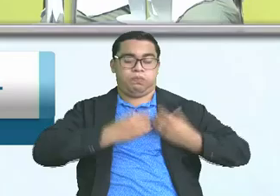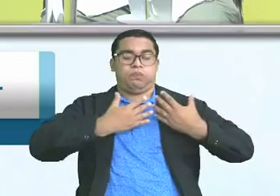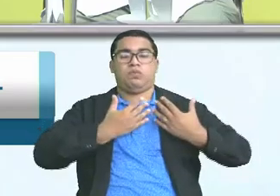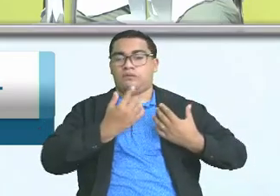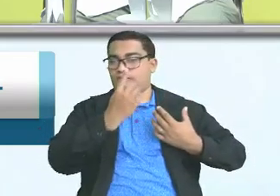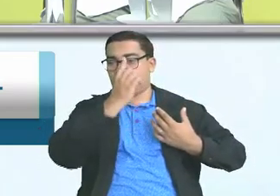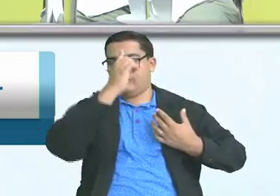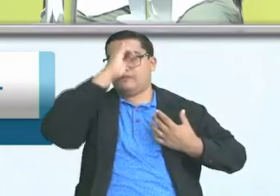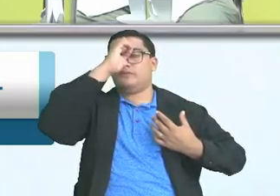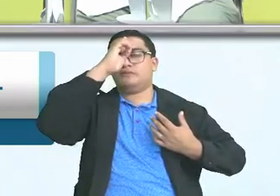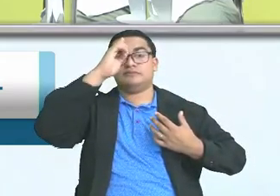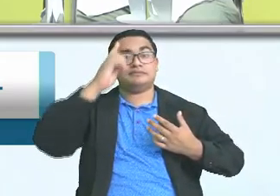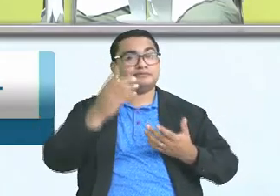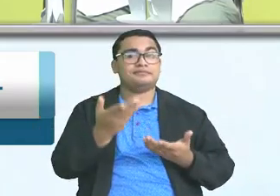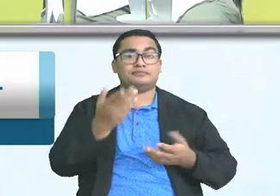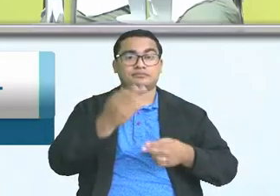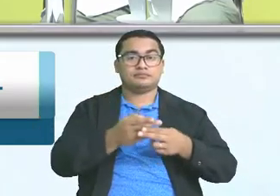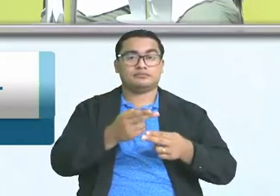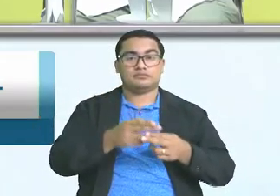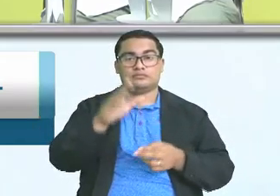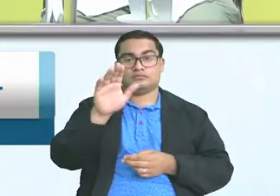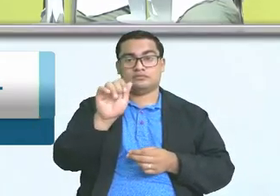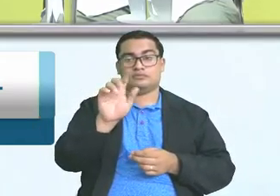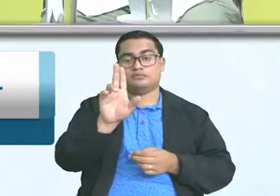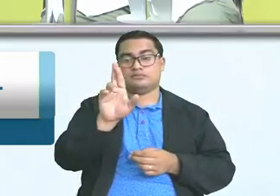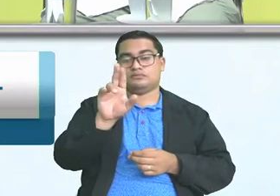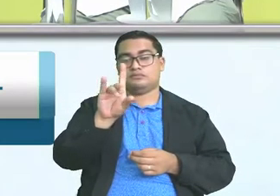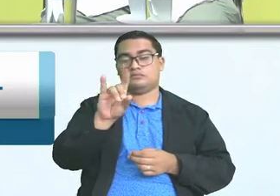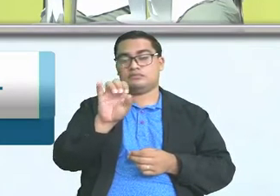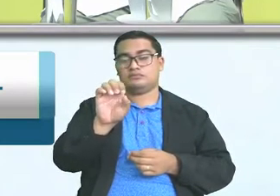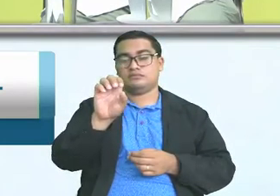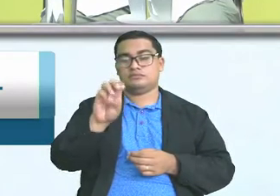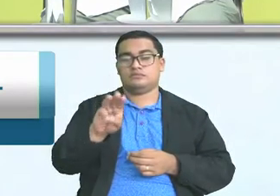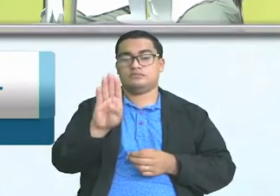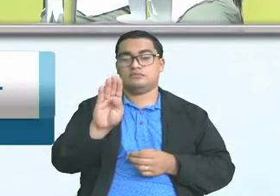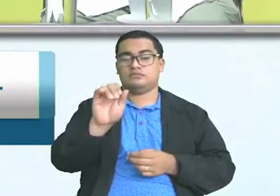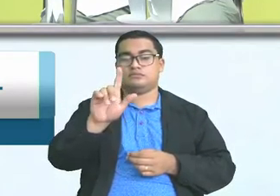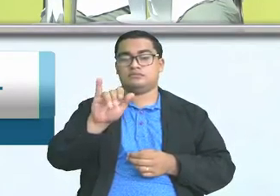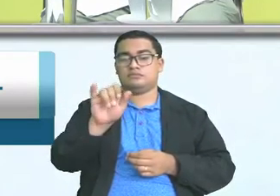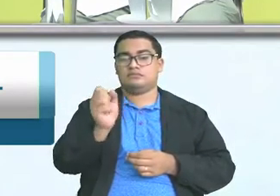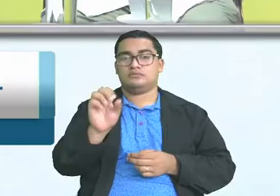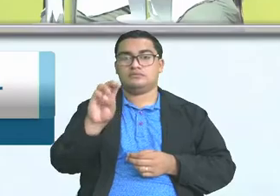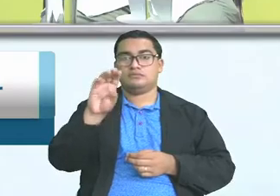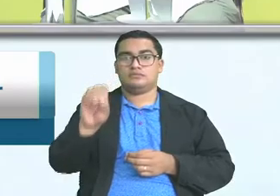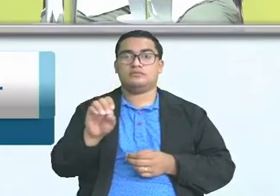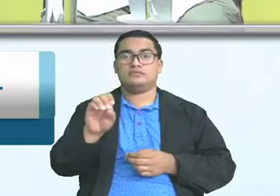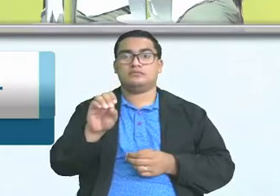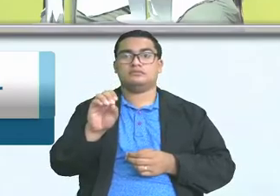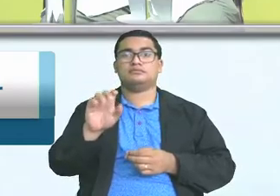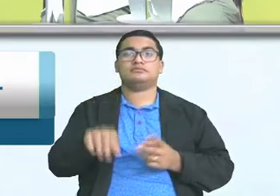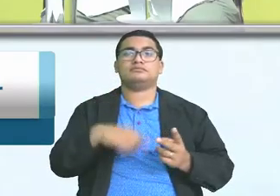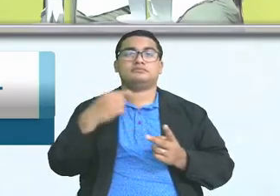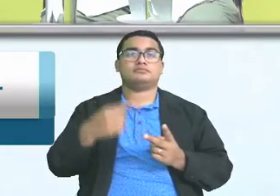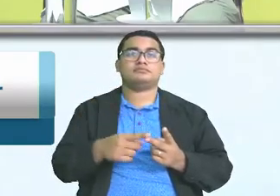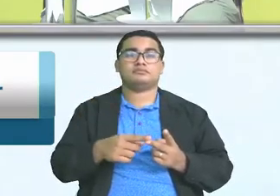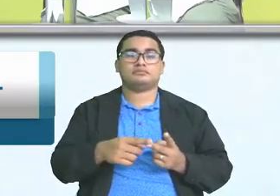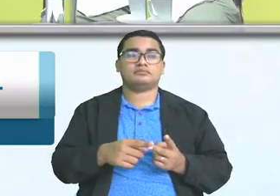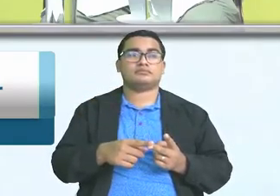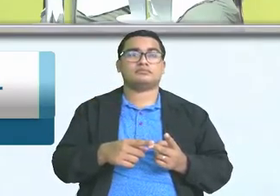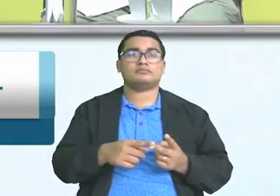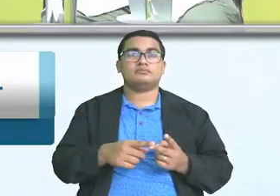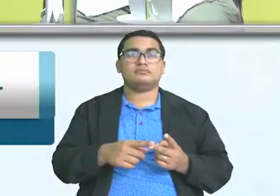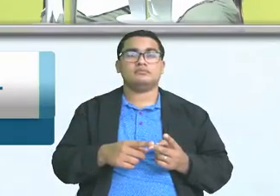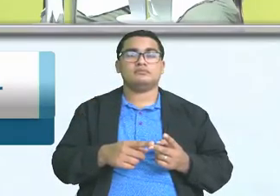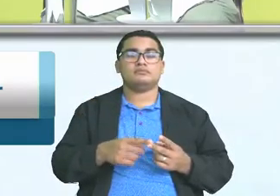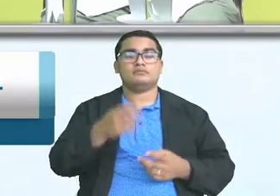el cerebro. Eso se llama cardioembolismo. Un daño sobre las arterias del cuello, donde la hipertensión